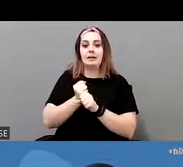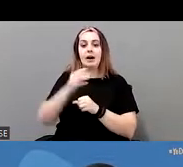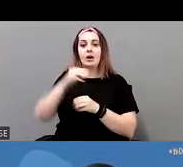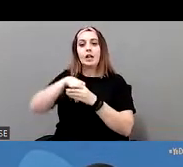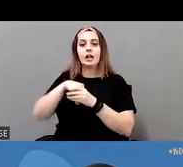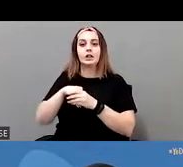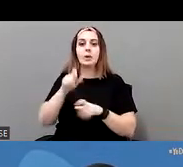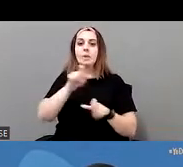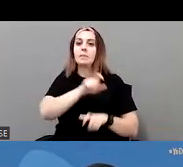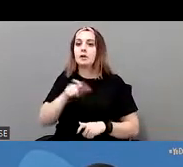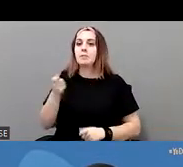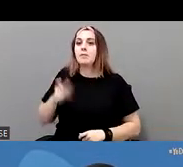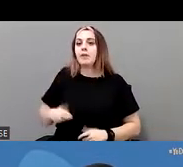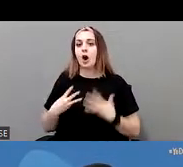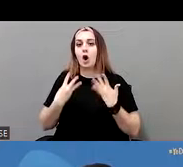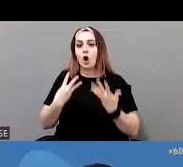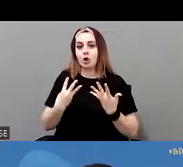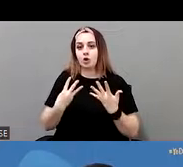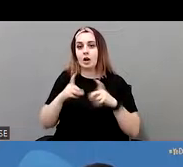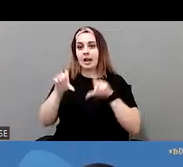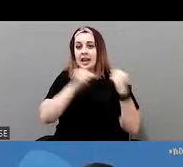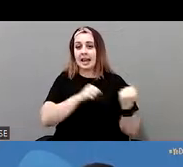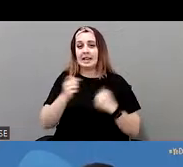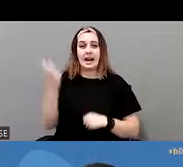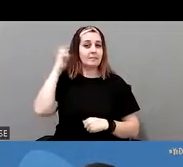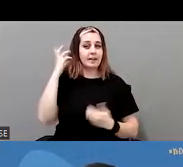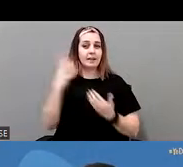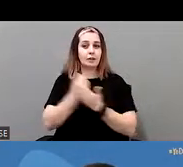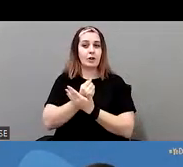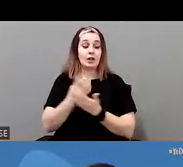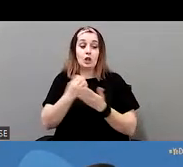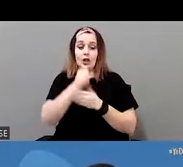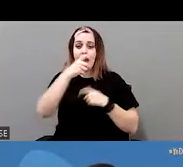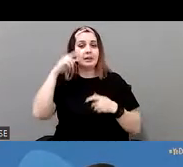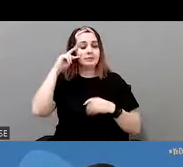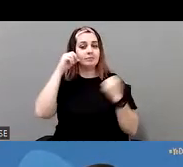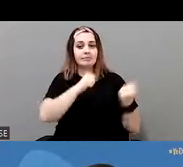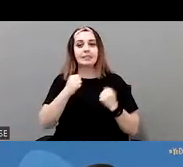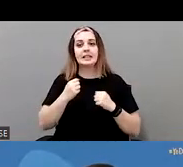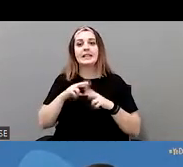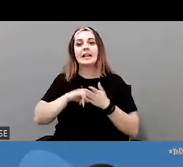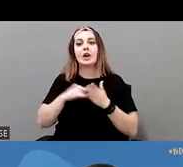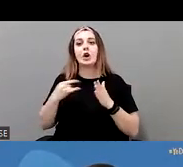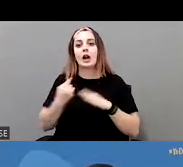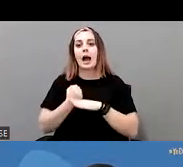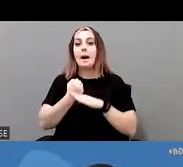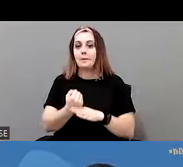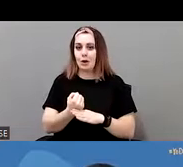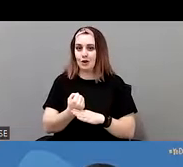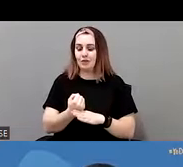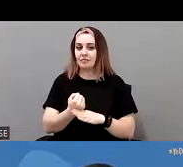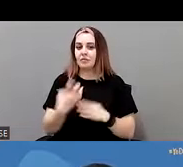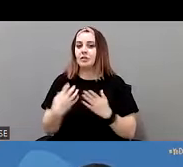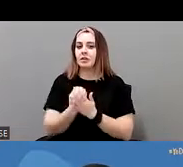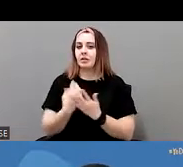8 profesionales de distintas entidades ASPACE, todas ellas expertas en tecnología de apoyo, están